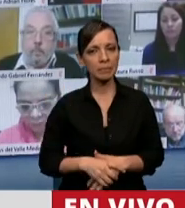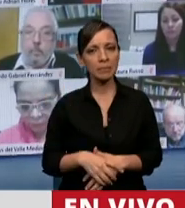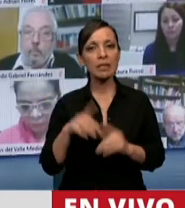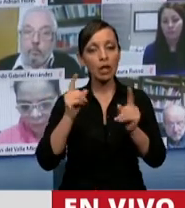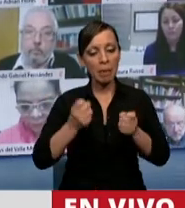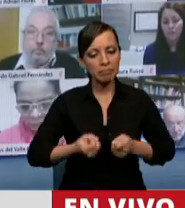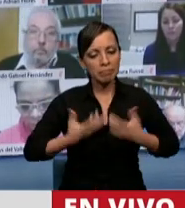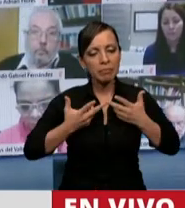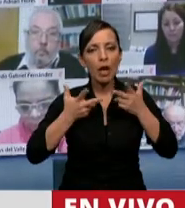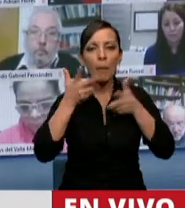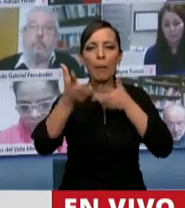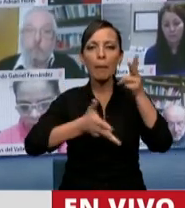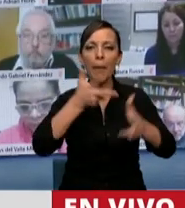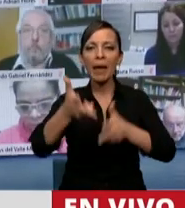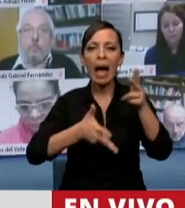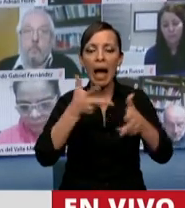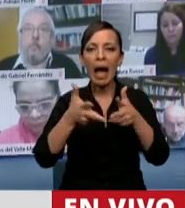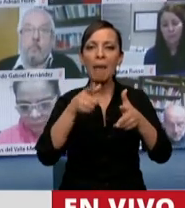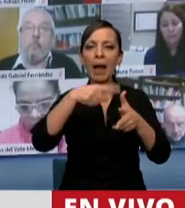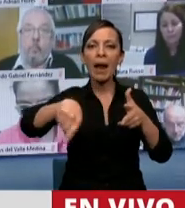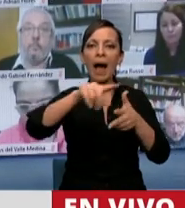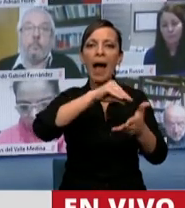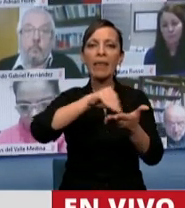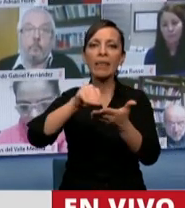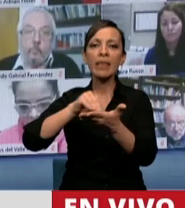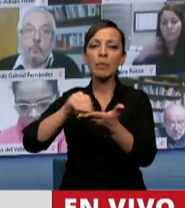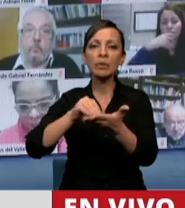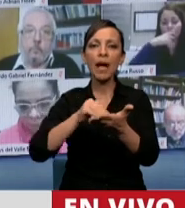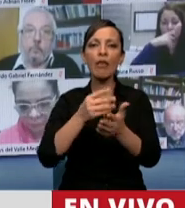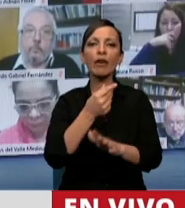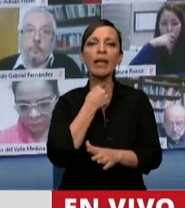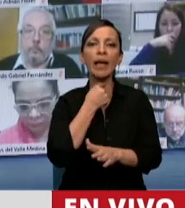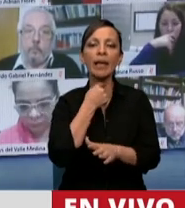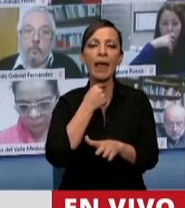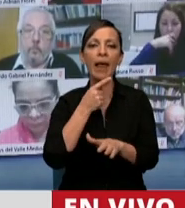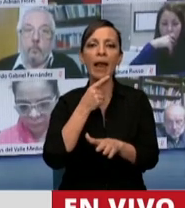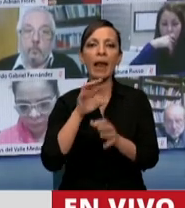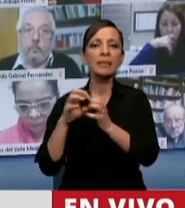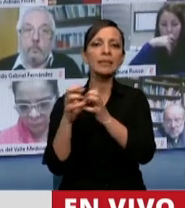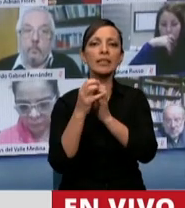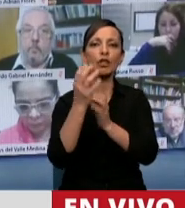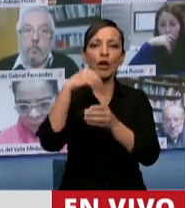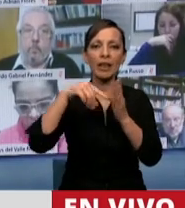a los diputados que quieren que sesionemos en la ciudad de buenos aires